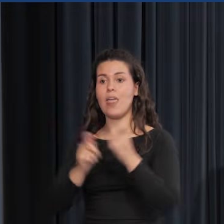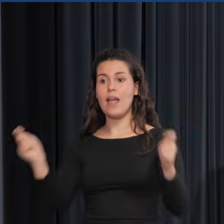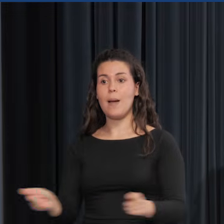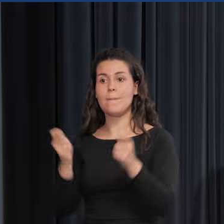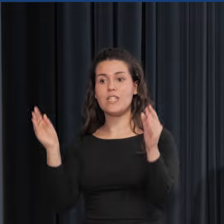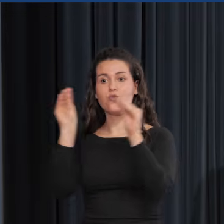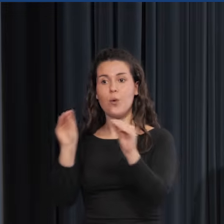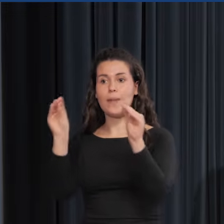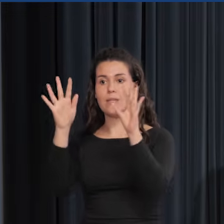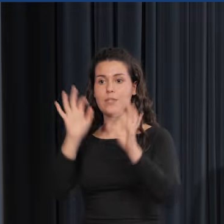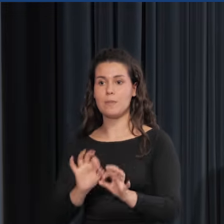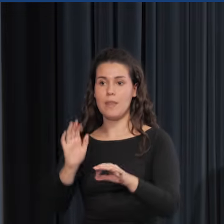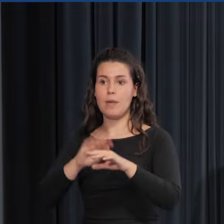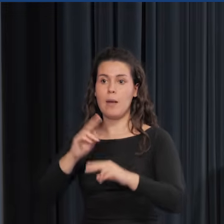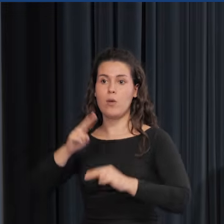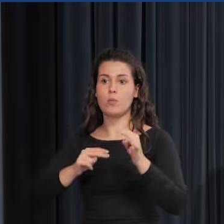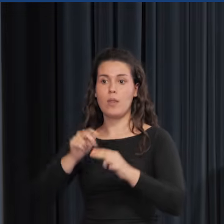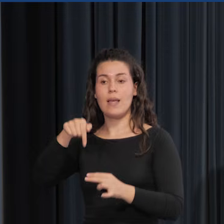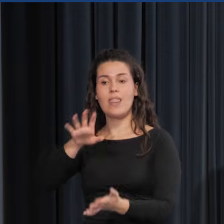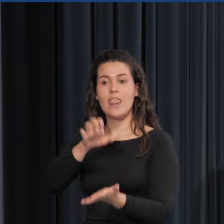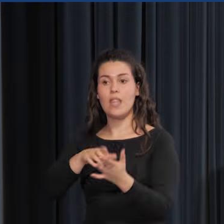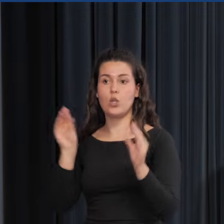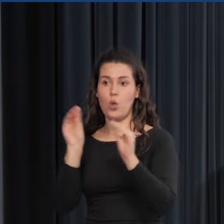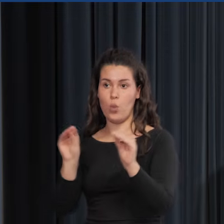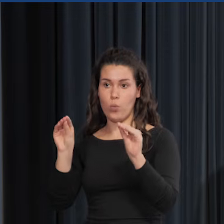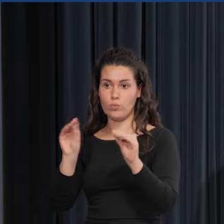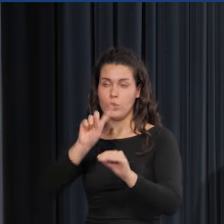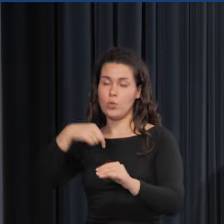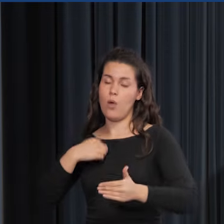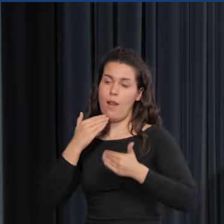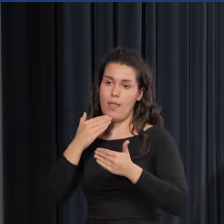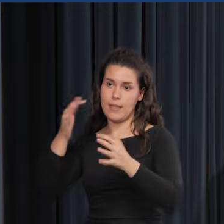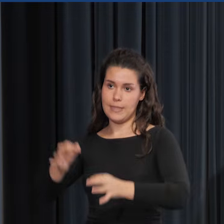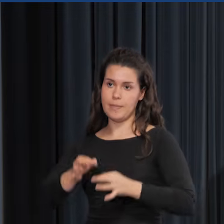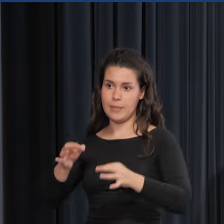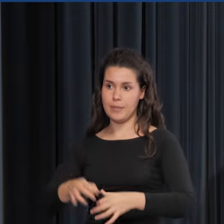formativas específicas de construcción para el centro educativo, y eso lo agradecemos siempre.